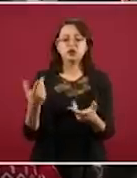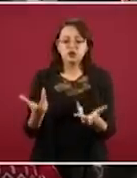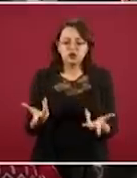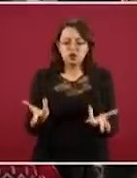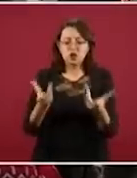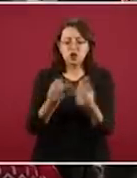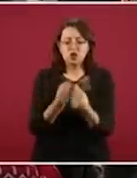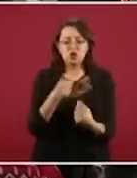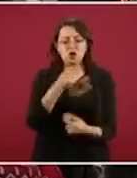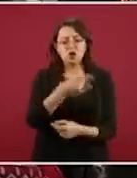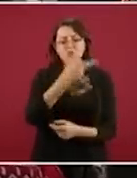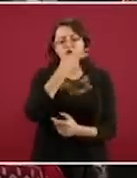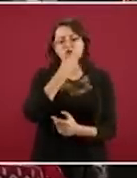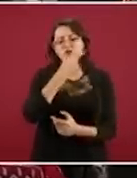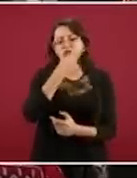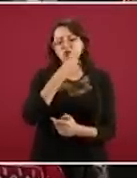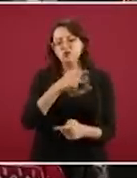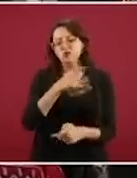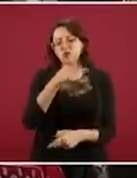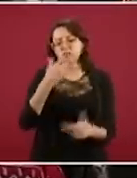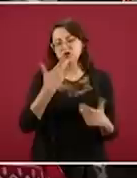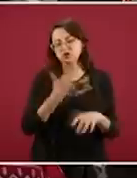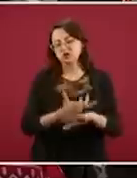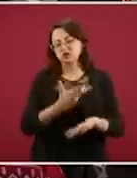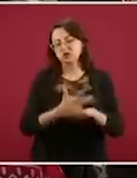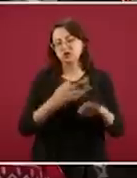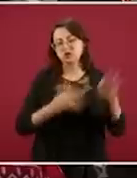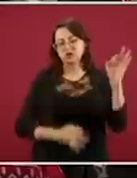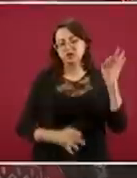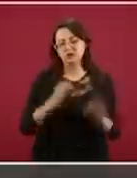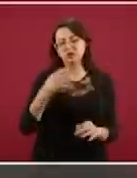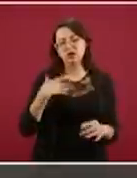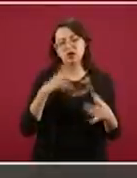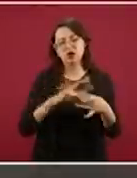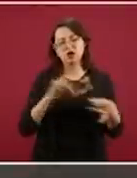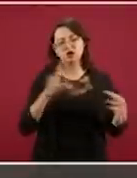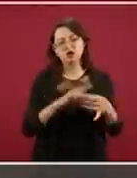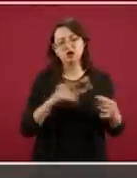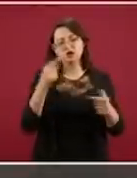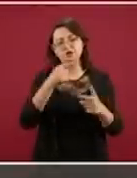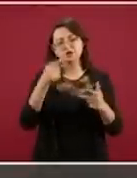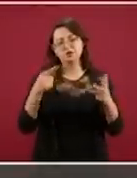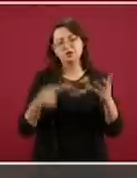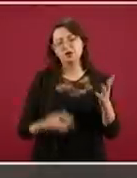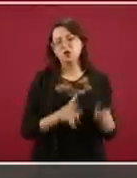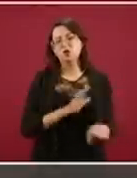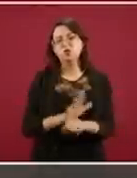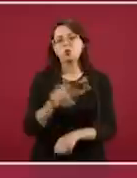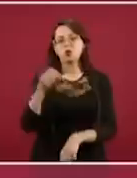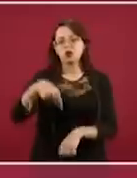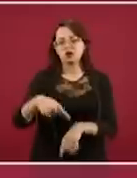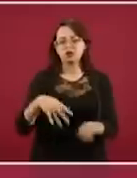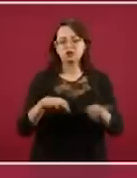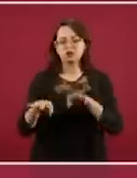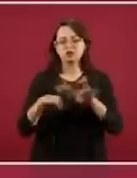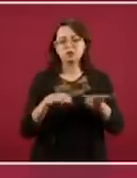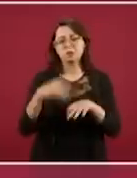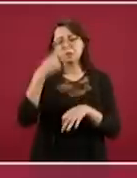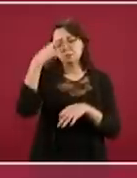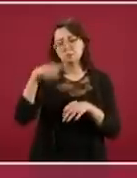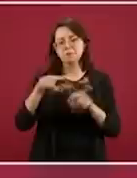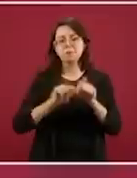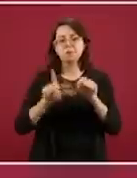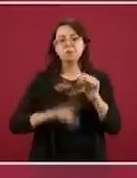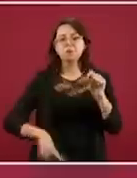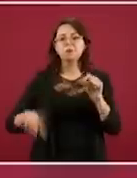al fiscal de todo lo que estamos haciendo y cuál es el trabajo que se está llevando a cabo para garantizar la